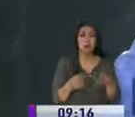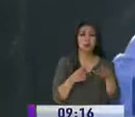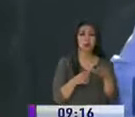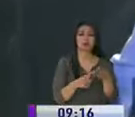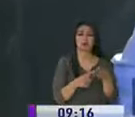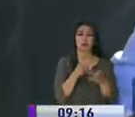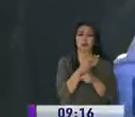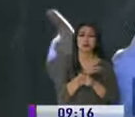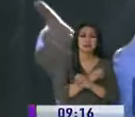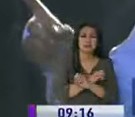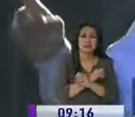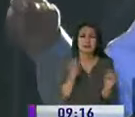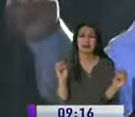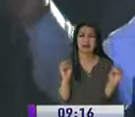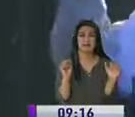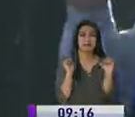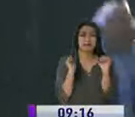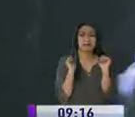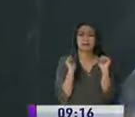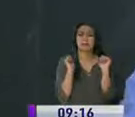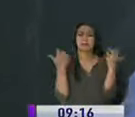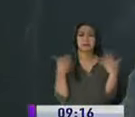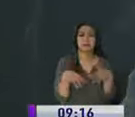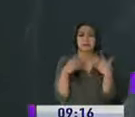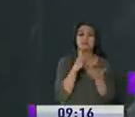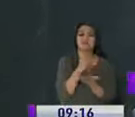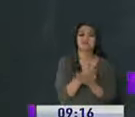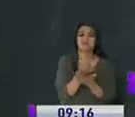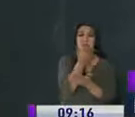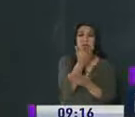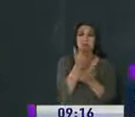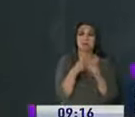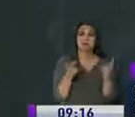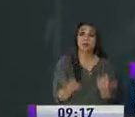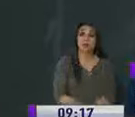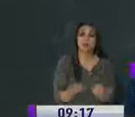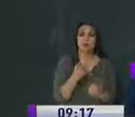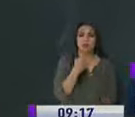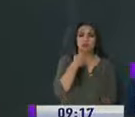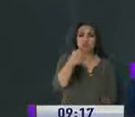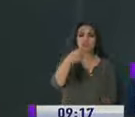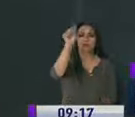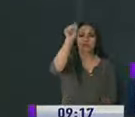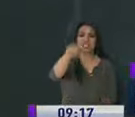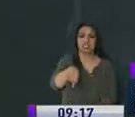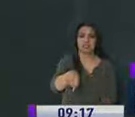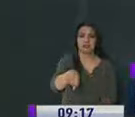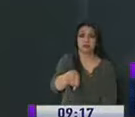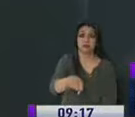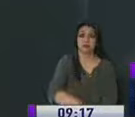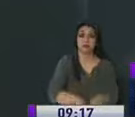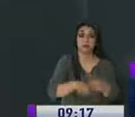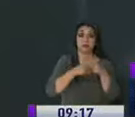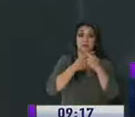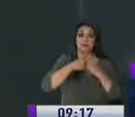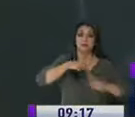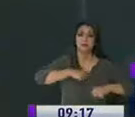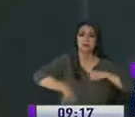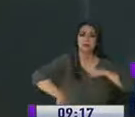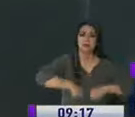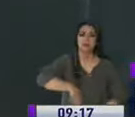desidia. Esa no. Venimos a decirle sí a partir de mayo,